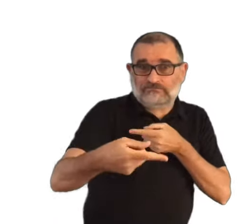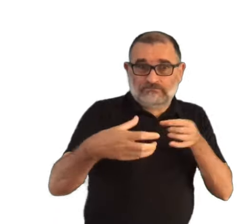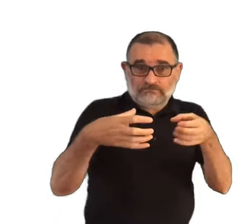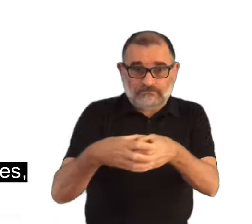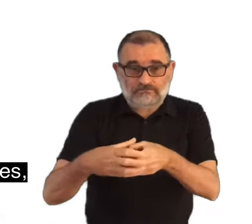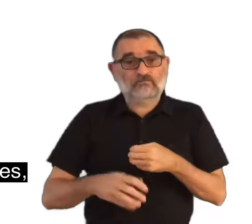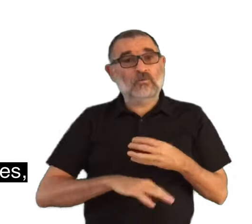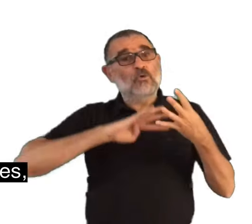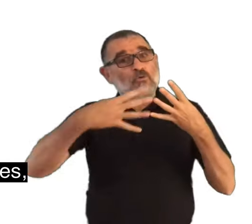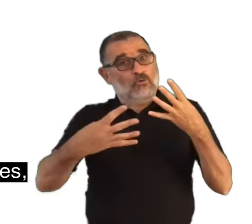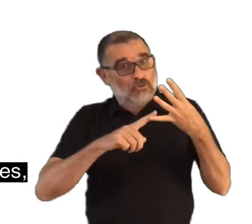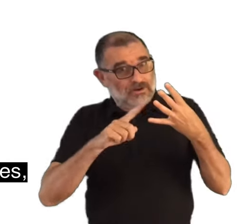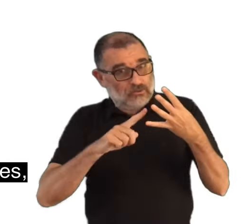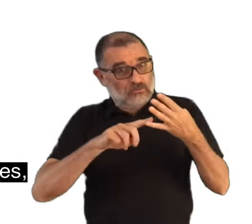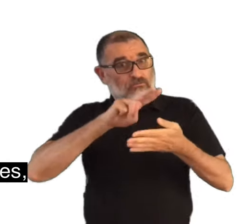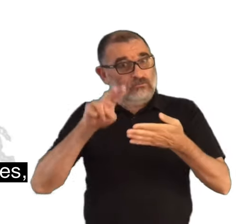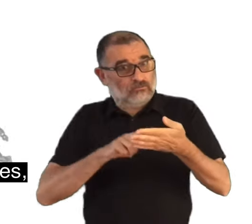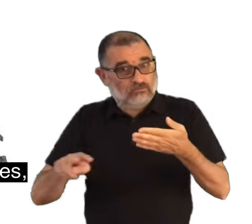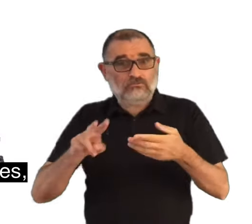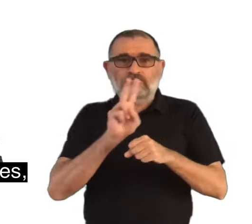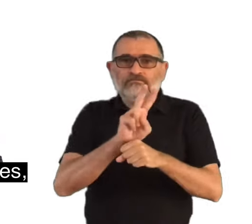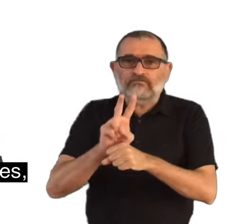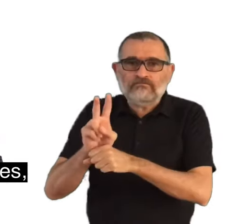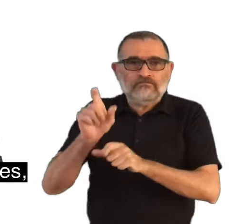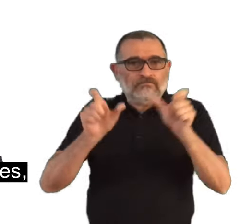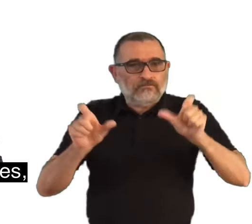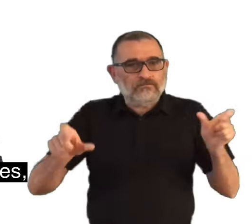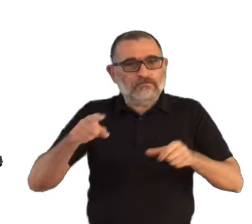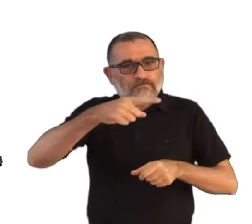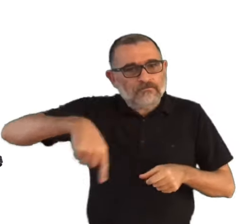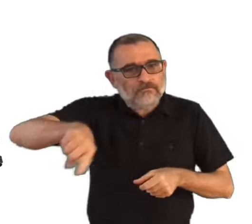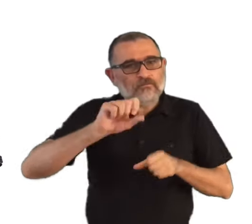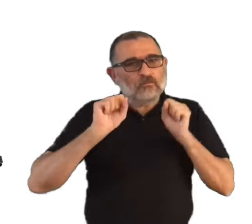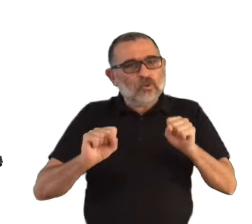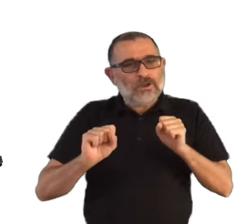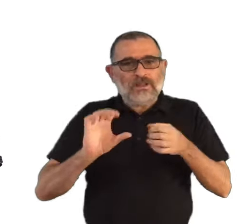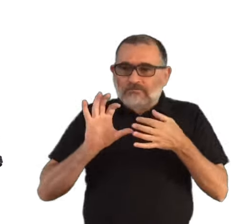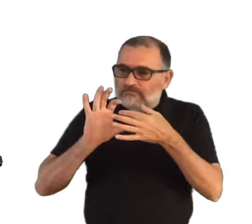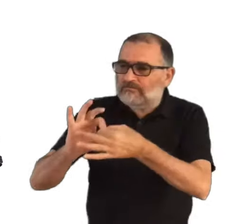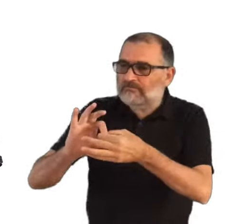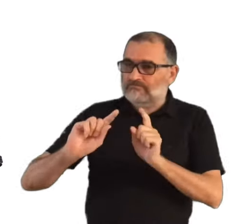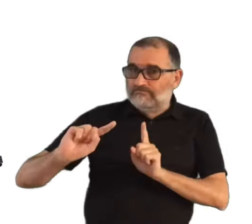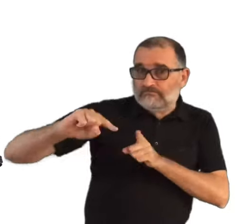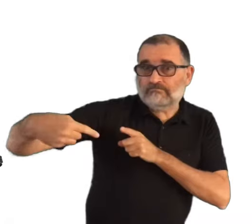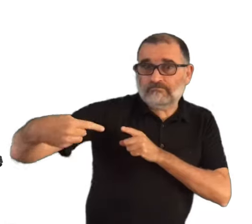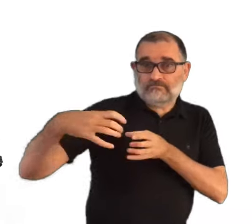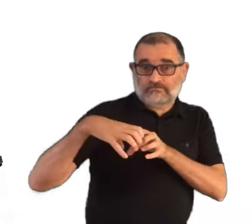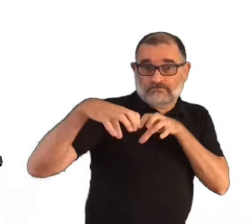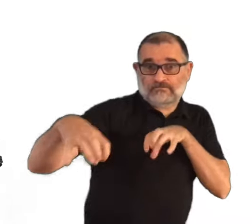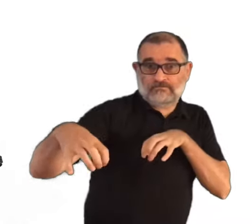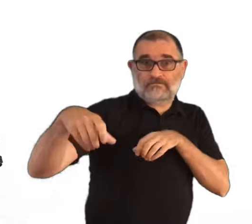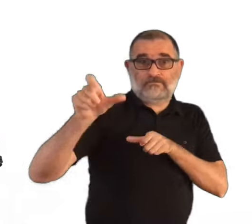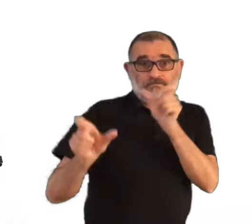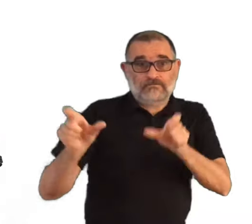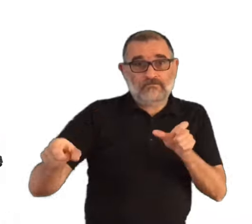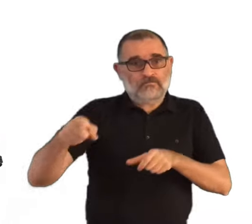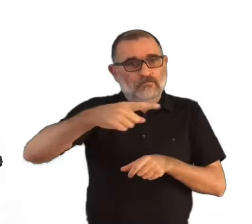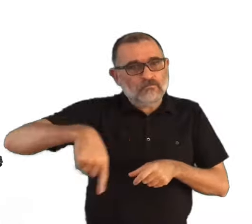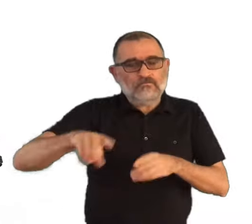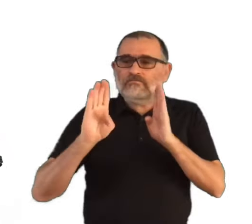activas. El cuarto convenio protege a las personas civiles, en particular las que están en manos de una parte adversaria. Las personas civiles